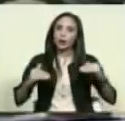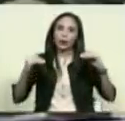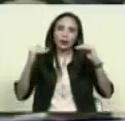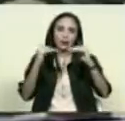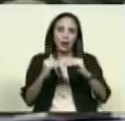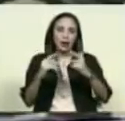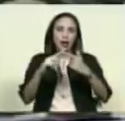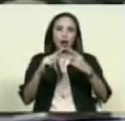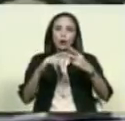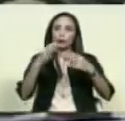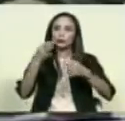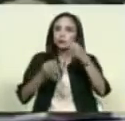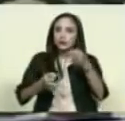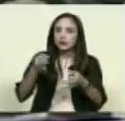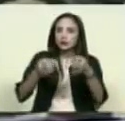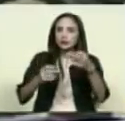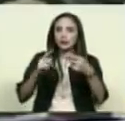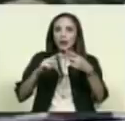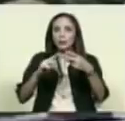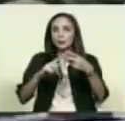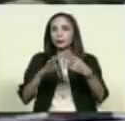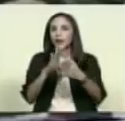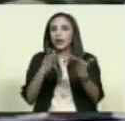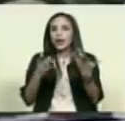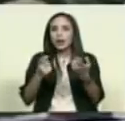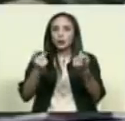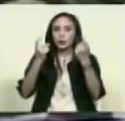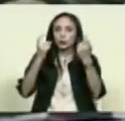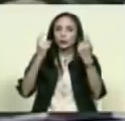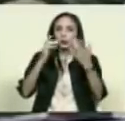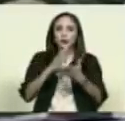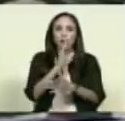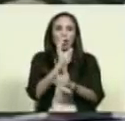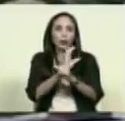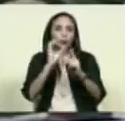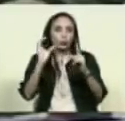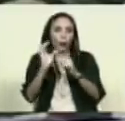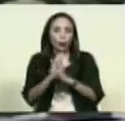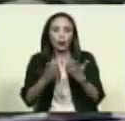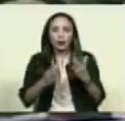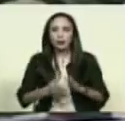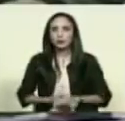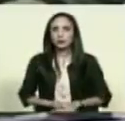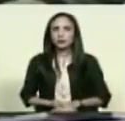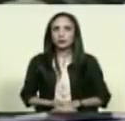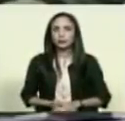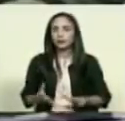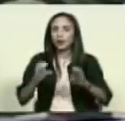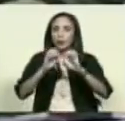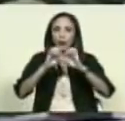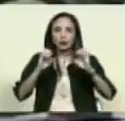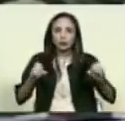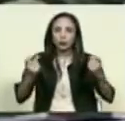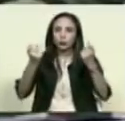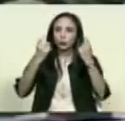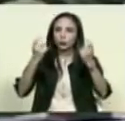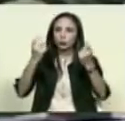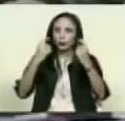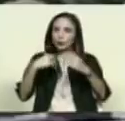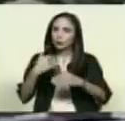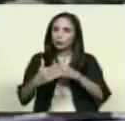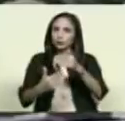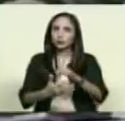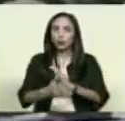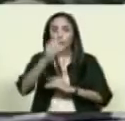justicia, de un pueblo educado, de un pueblo culto, lo más grande que podemos tener, la educación, la cultura,